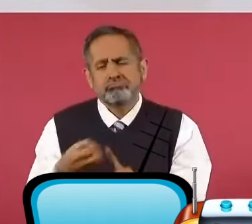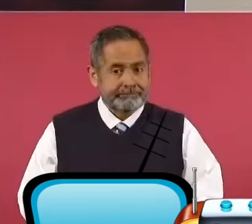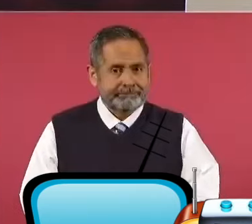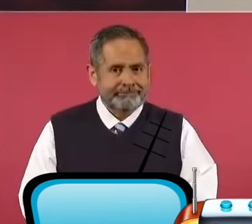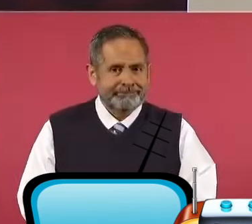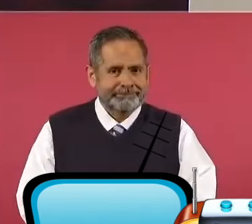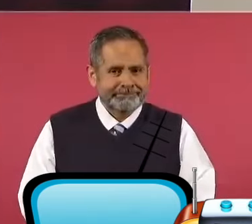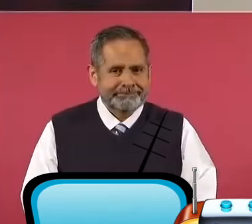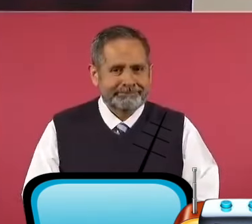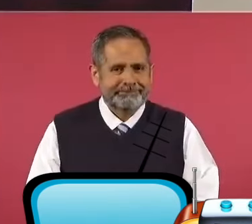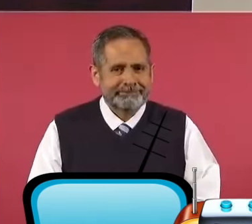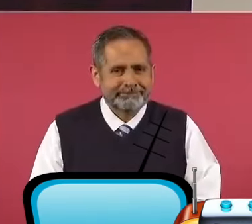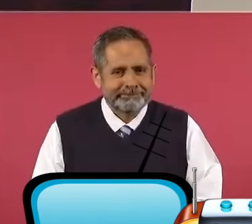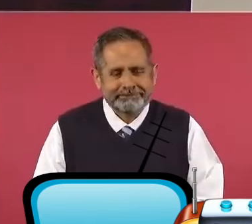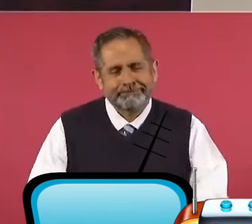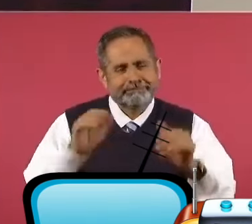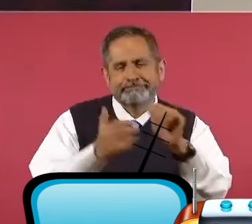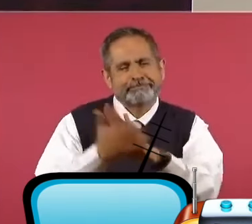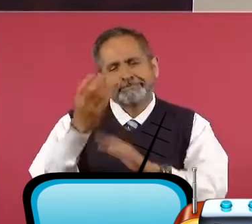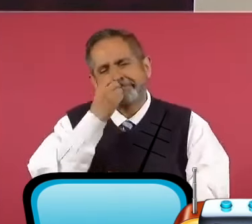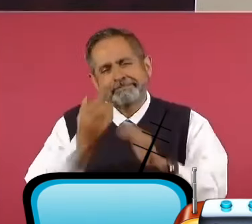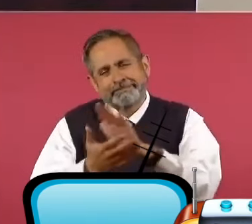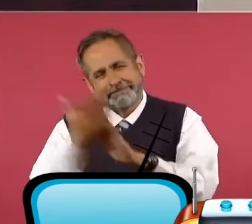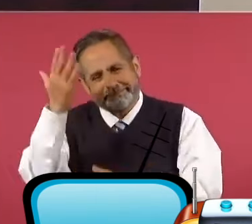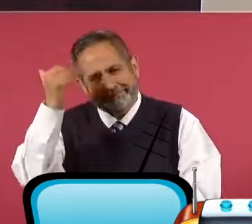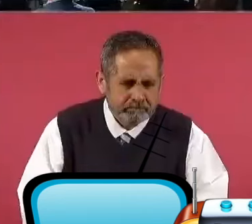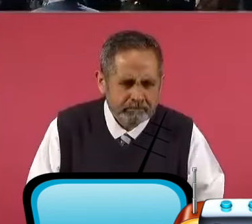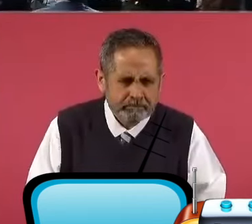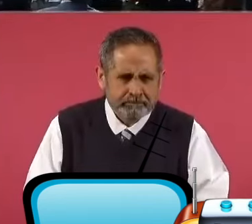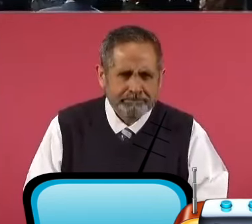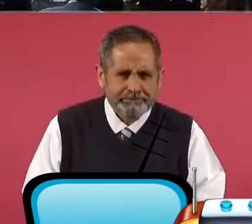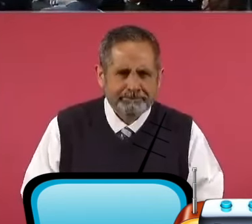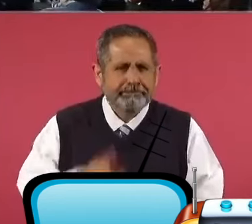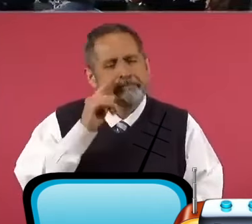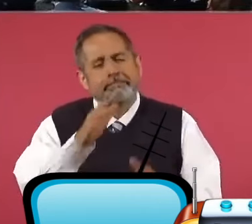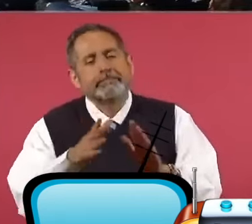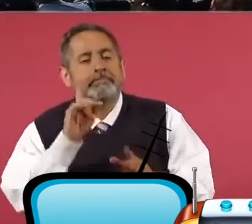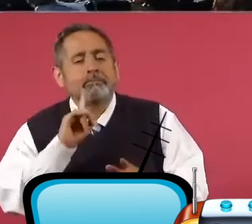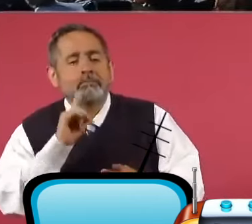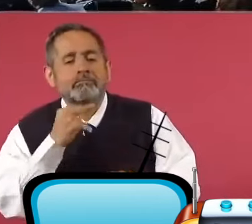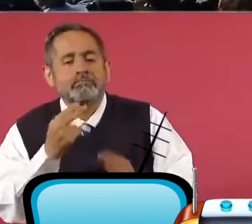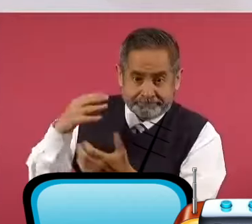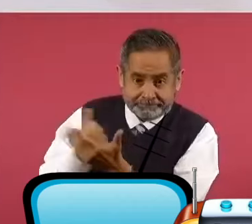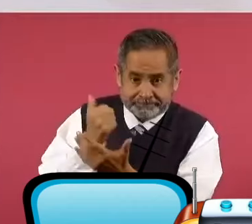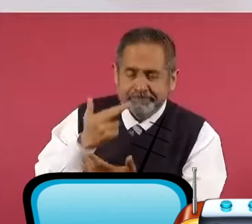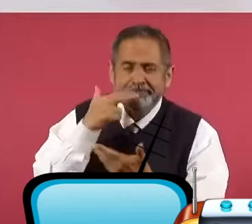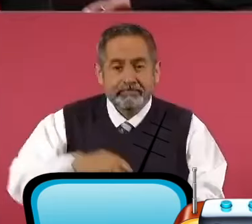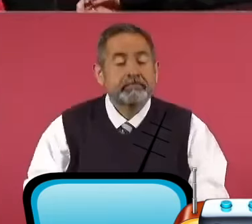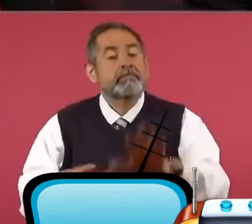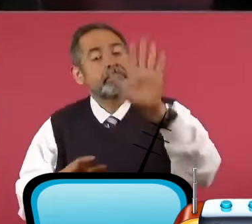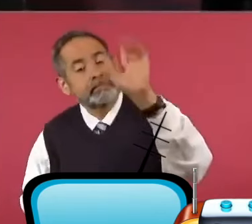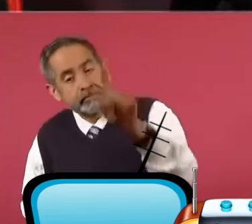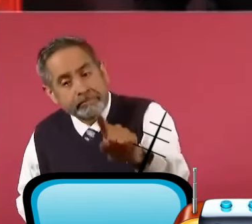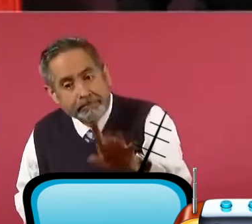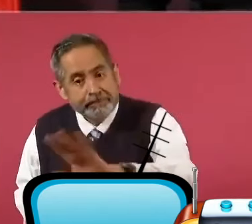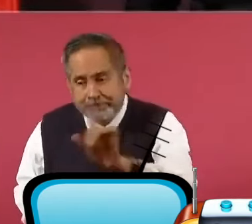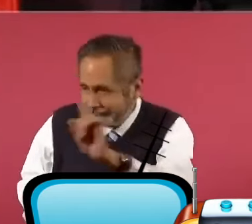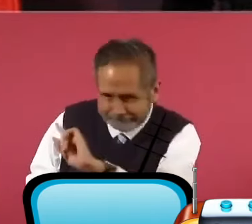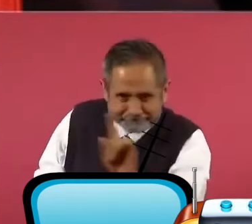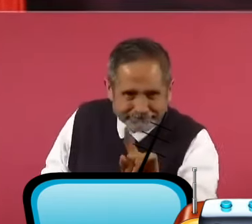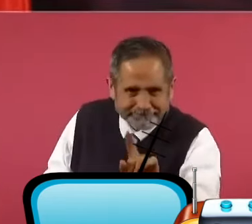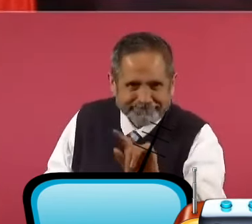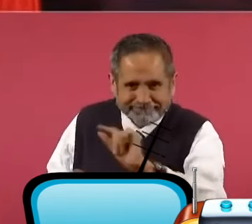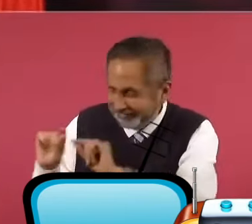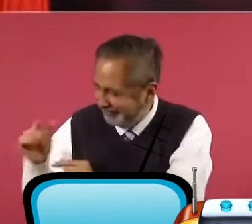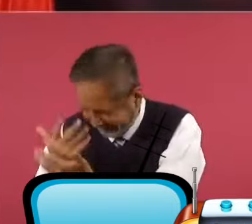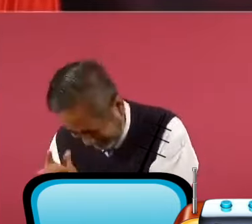más cortitas. Vámonos a desayunar ya. Sí, ya. Hay que desayunar. Sí, vamos. Por eso, no. Sí,